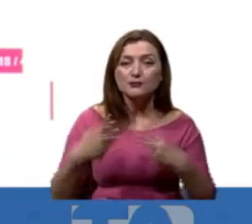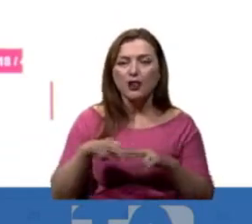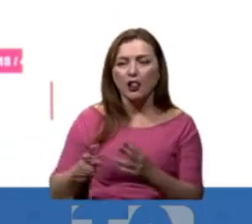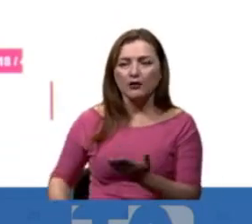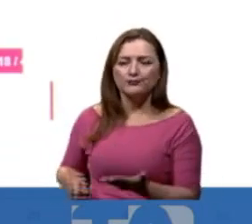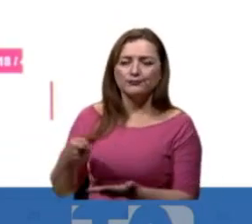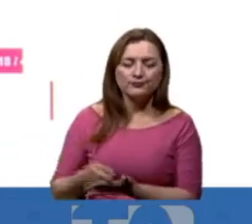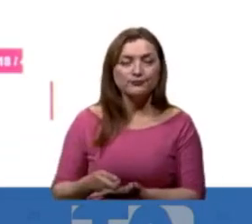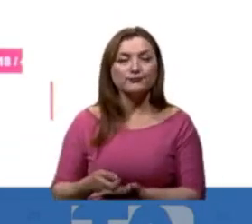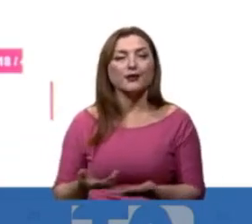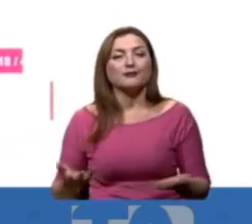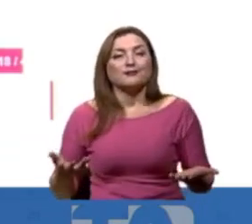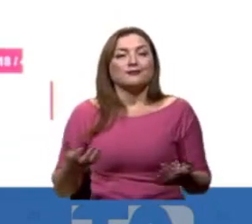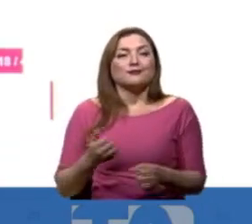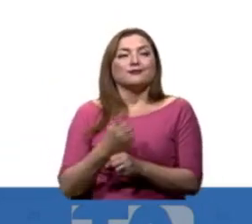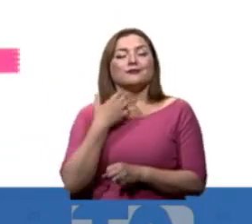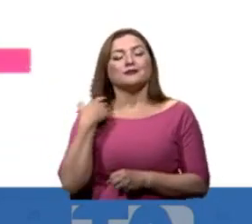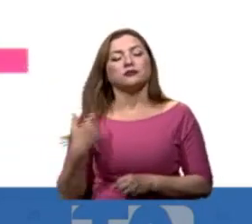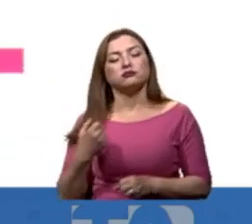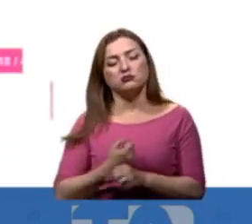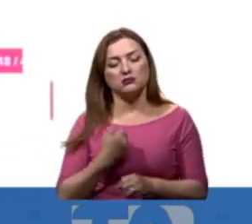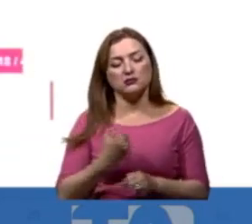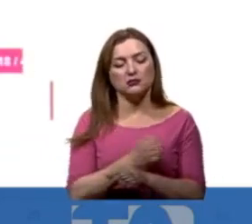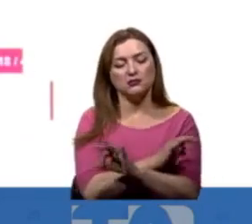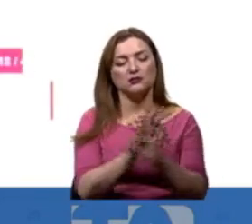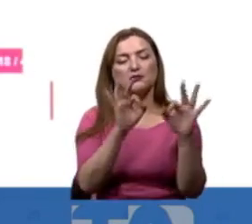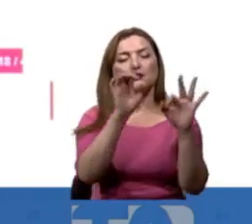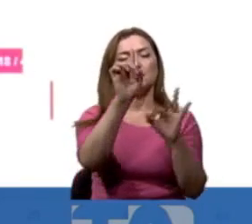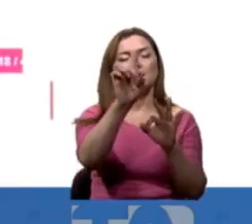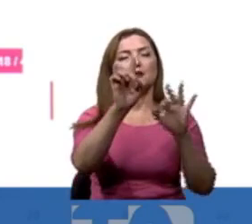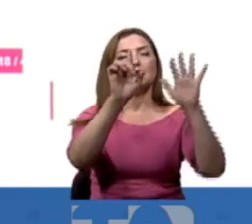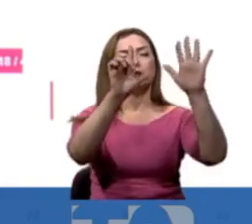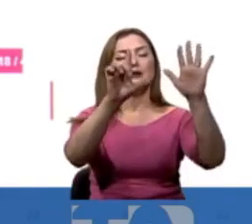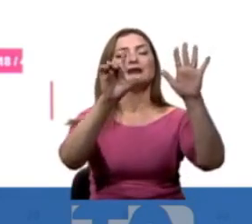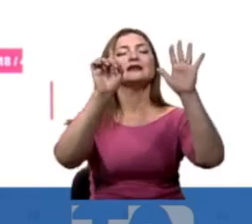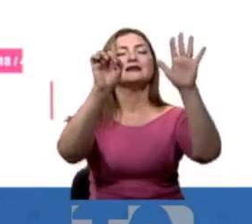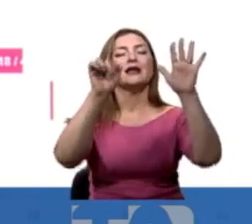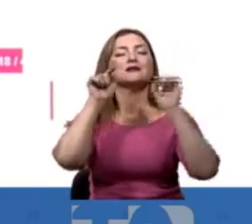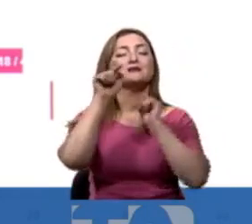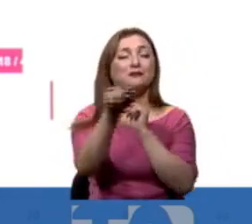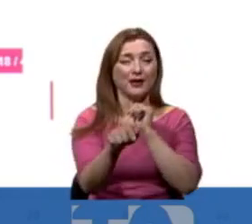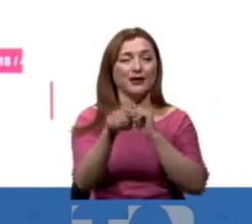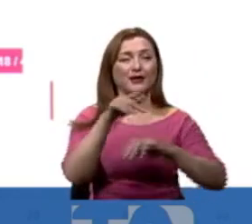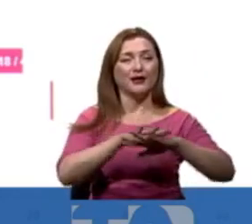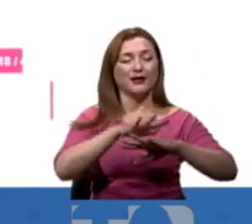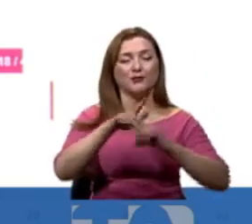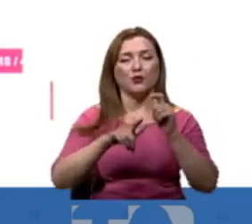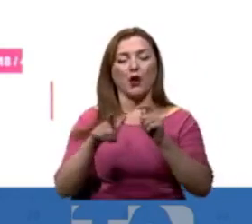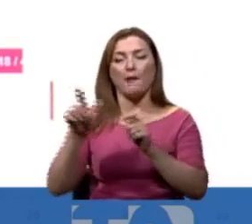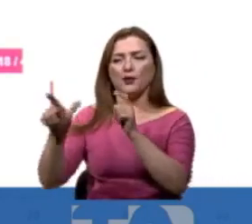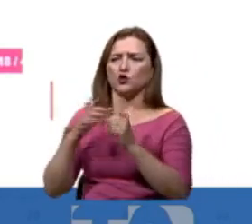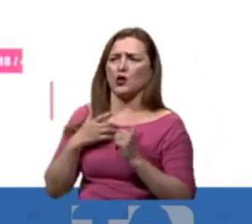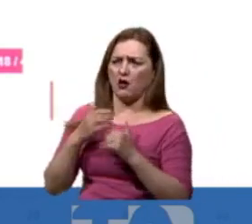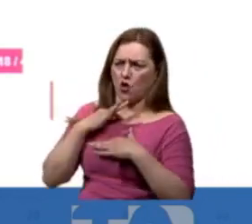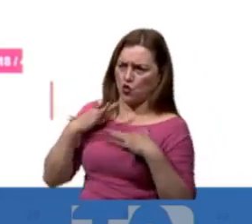evidentemente, pero es costoso y extenuante tener que limpiar 176.000 sumideros, que si tendríamos otros comportamientos